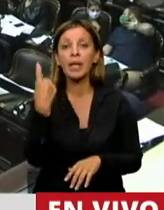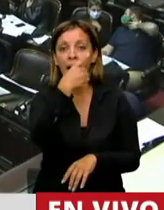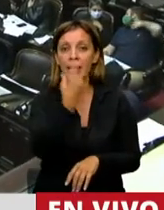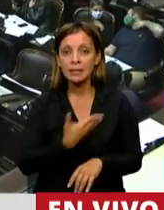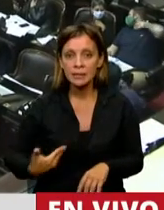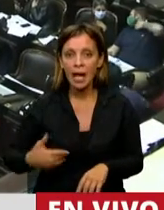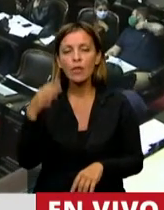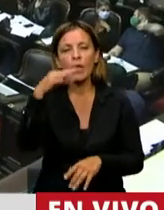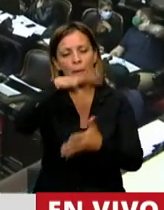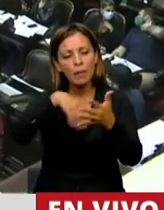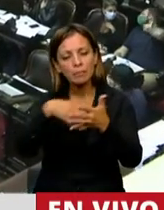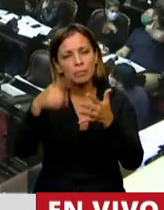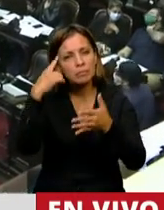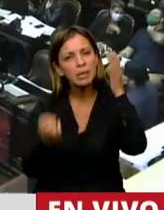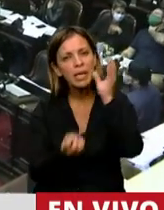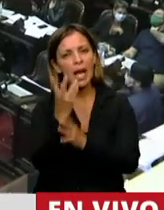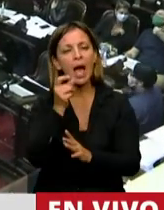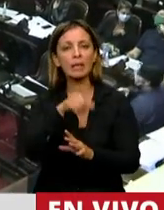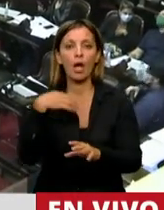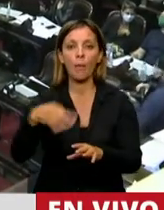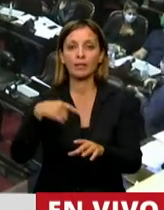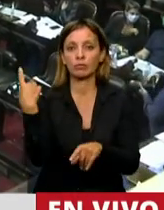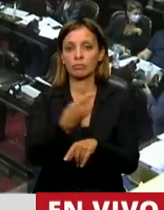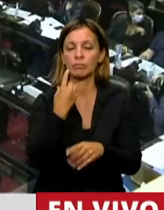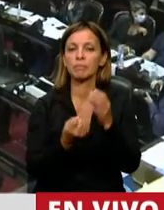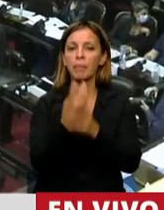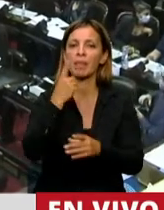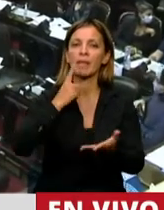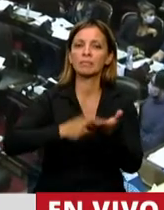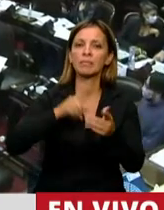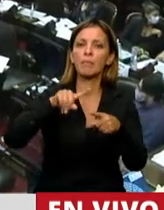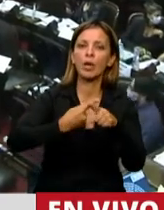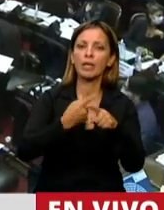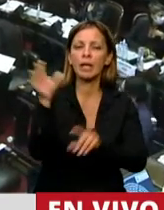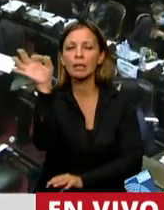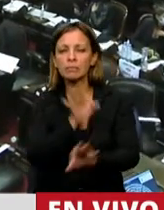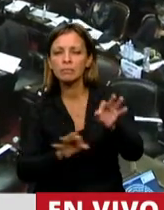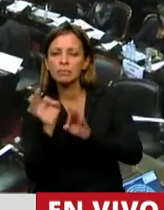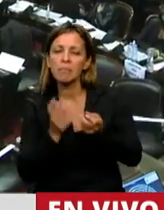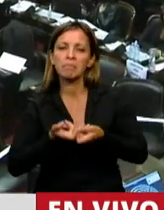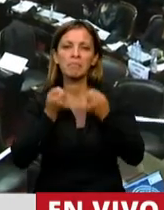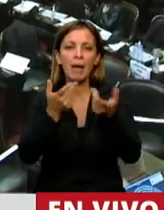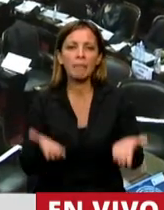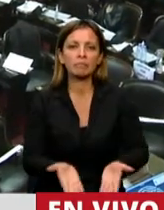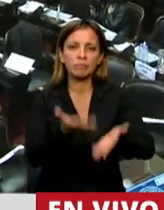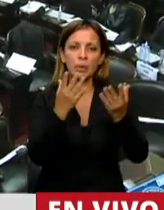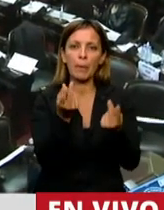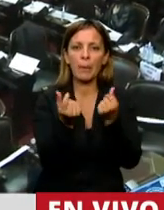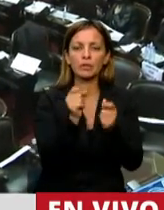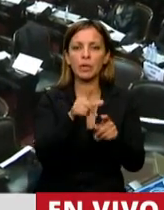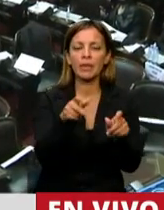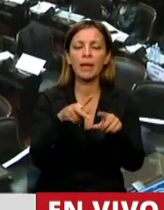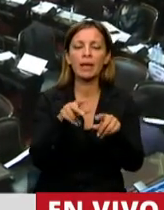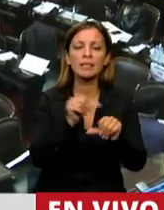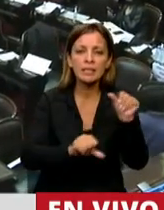debemos diseñar, y es nuestra obligación, políticas estratégicas que permitan una mayor valoración de la ciencia y la